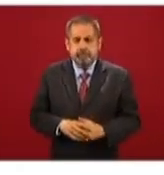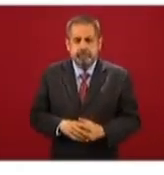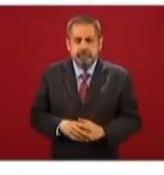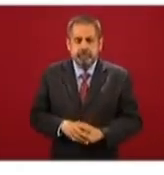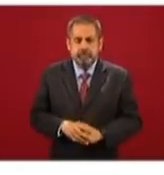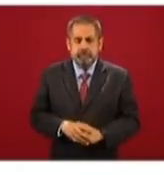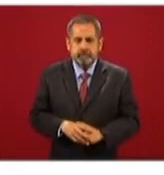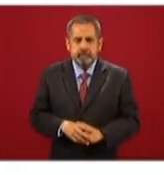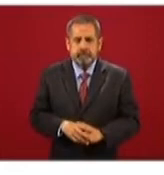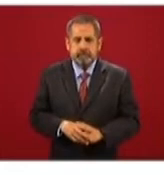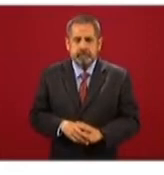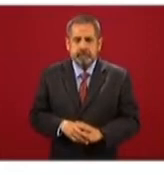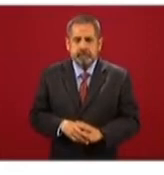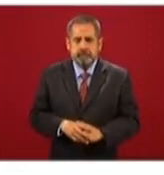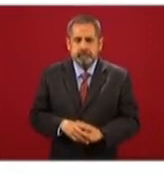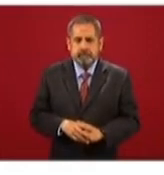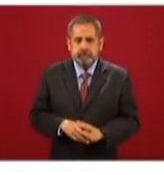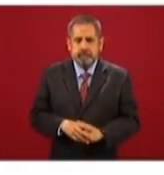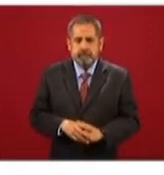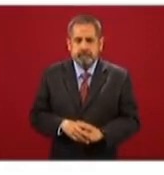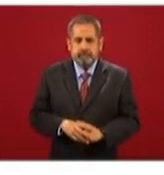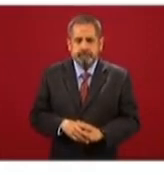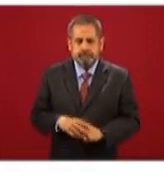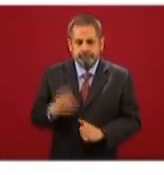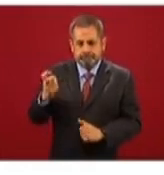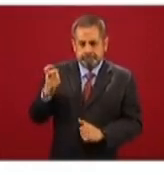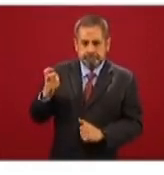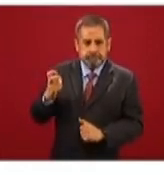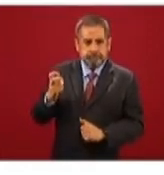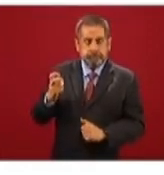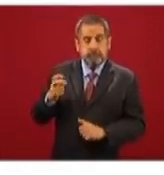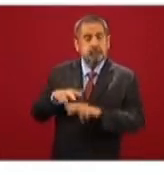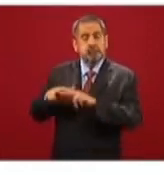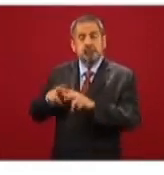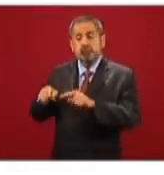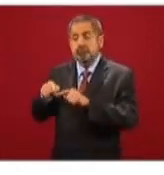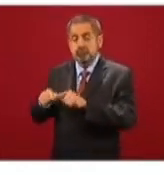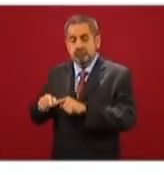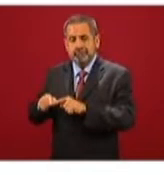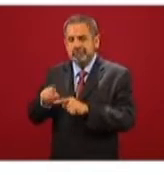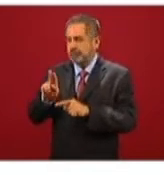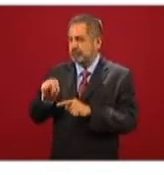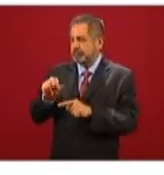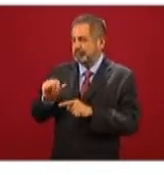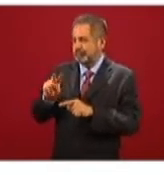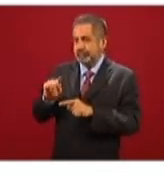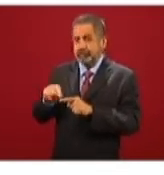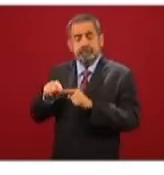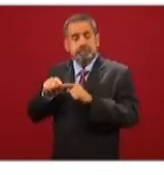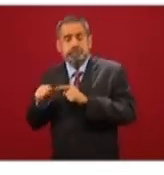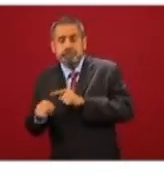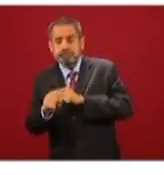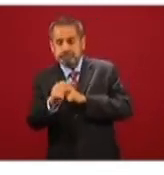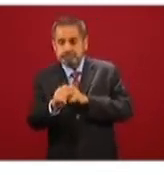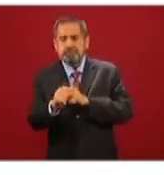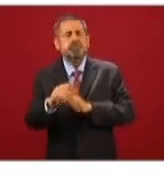ahorita pasamos a cada una. Ahí está. El tren suburbano, que se acaba de comentar por parte de la Secretaría de Comunicaciones y Transportes, que además tiene una gran